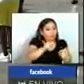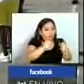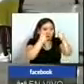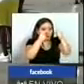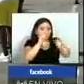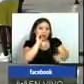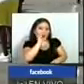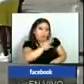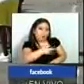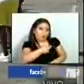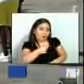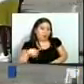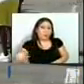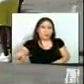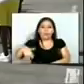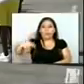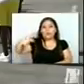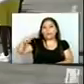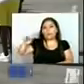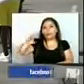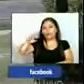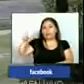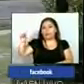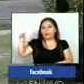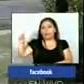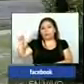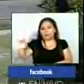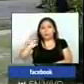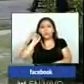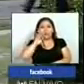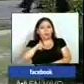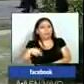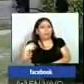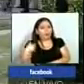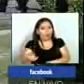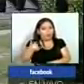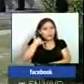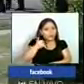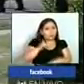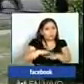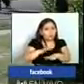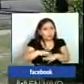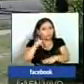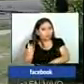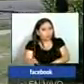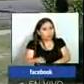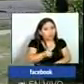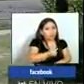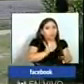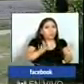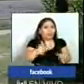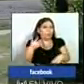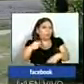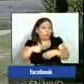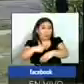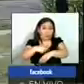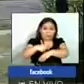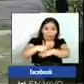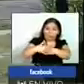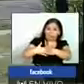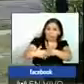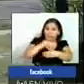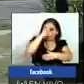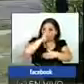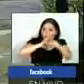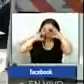Dijo la policía De Charlotte Mecklenburg La policía Dijo que respondió A un aviso De un peatón Atropellado Poco después De la medianoche Y encontró A unas